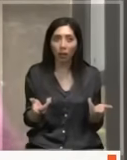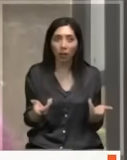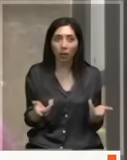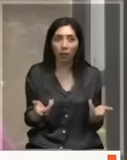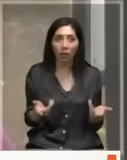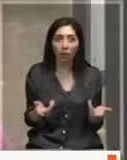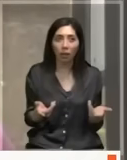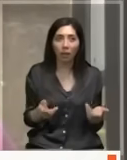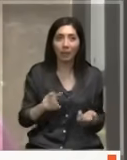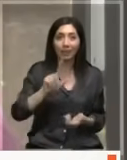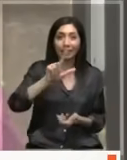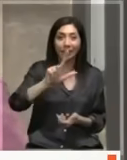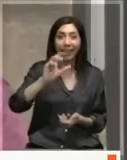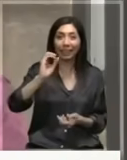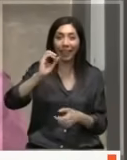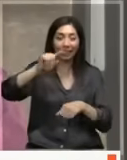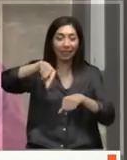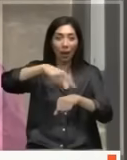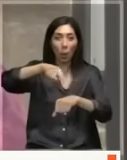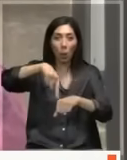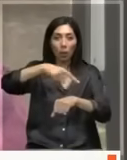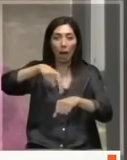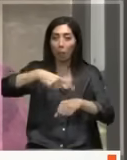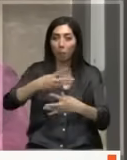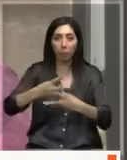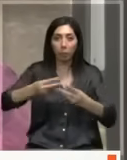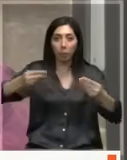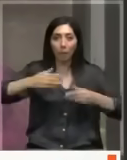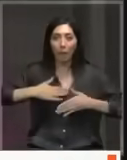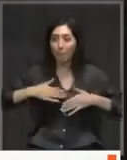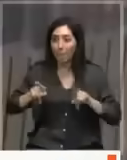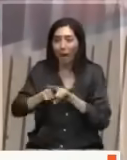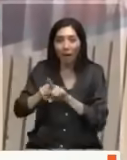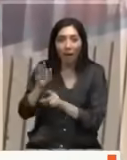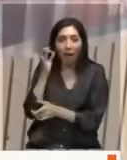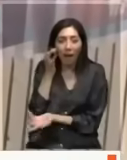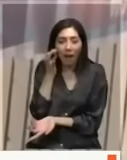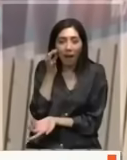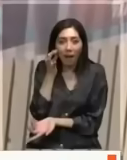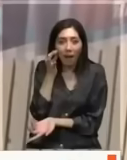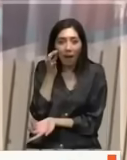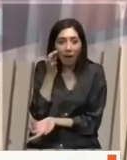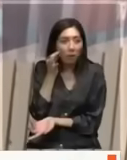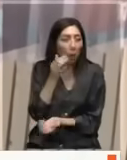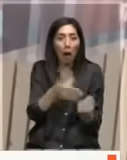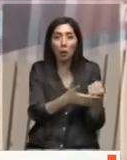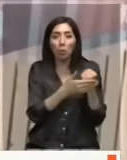perdieron 70 horas vitales, 72 horas vitales de mi hermana. Y nadie hizo nada.